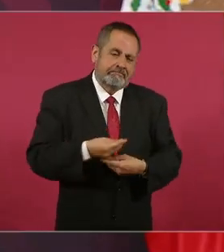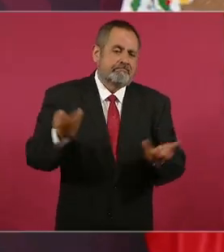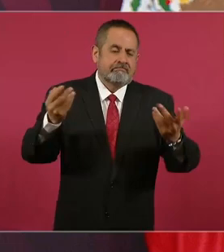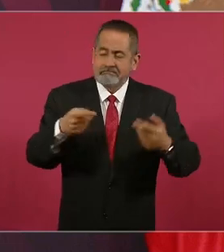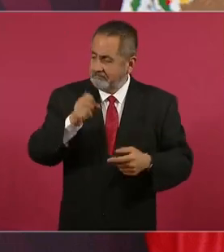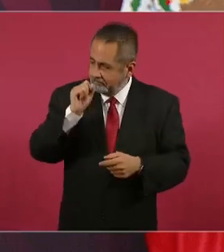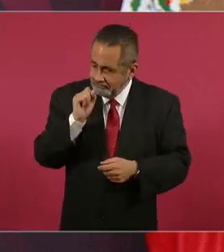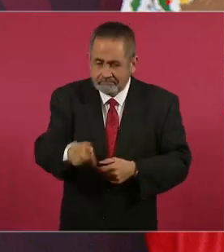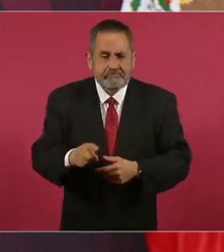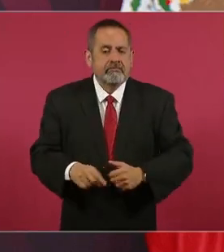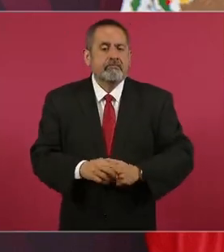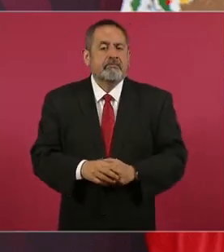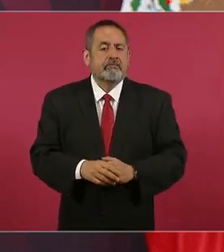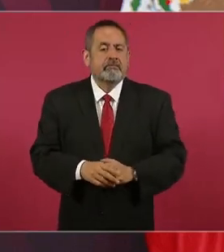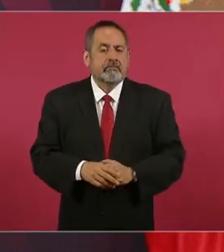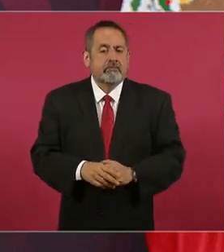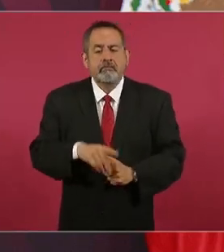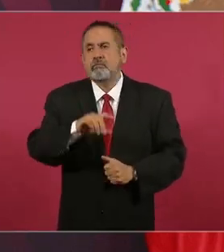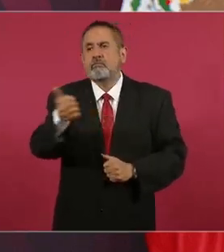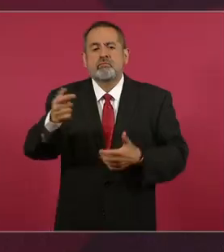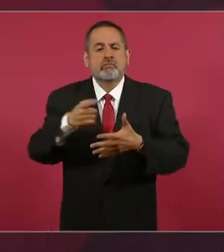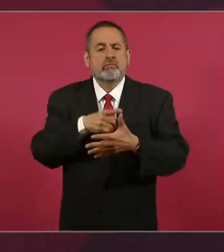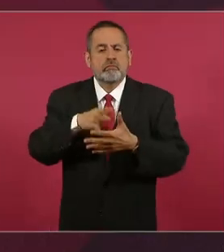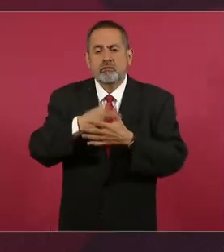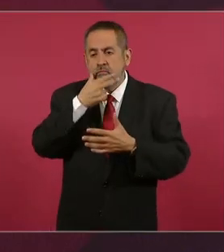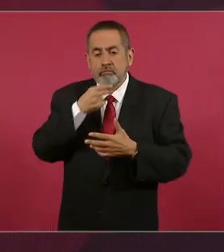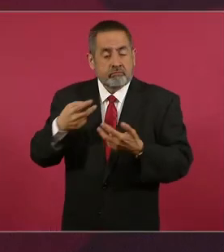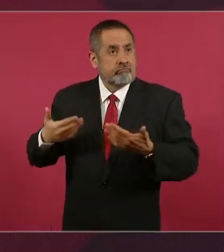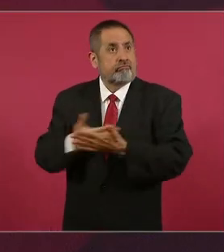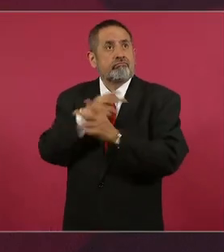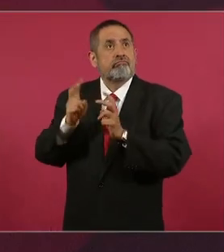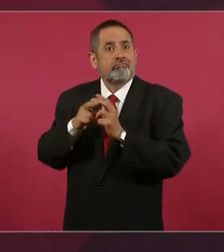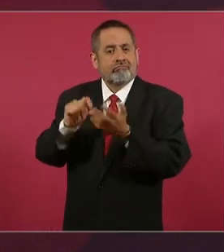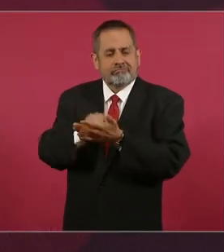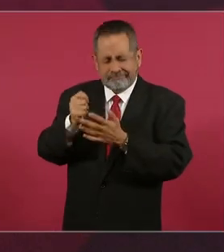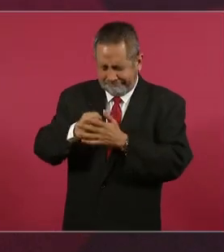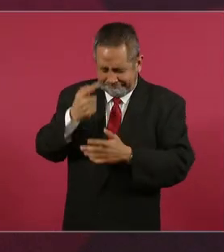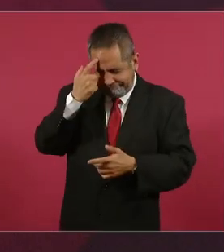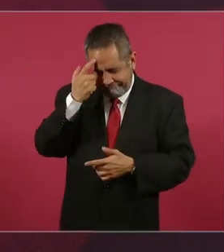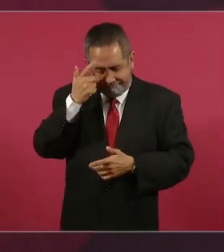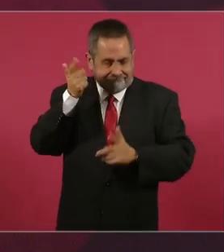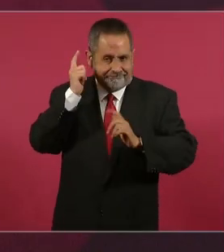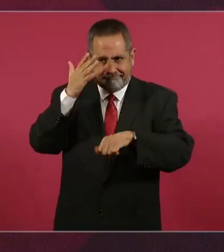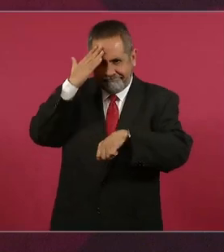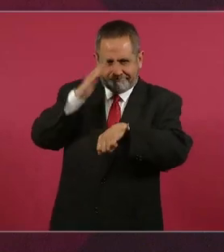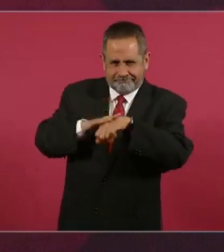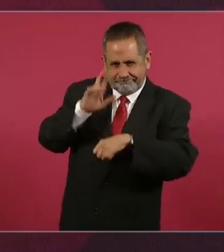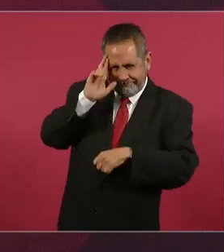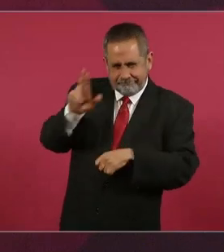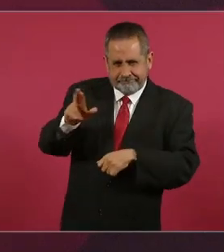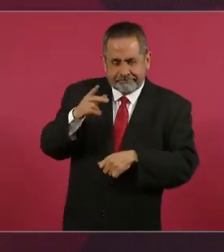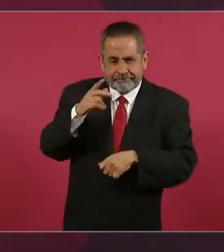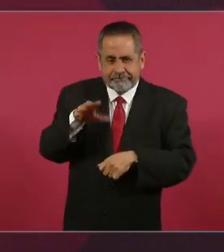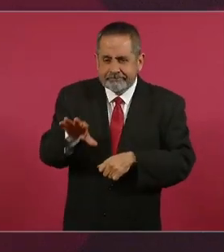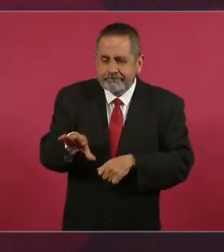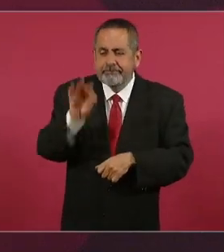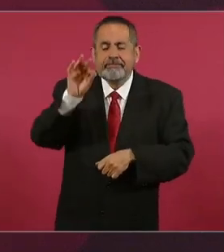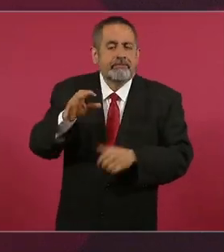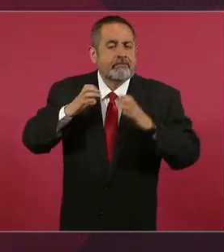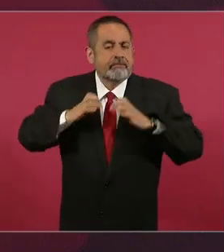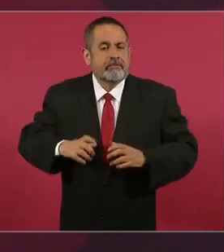Y un tamaulipeco que ojalá y estamos por encontrar sus